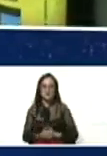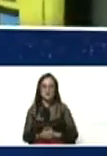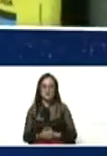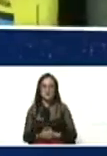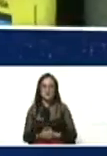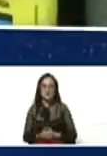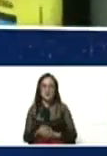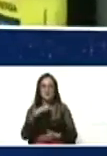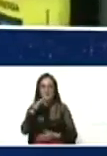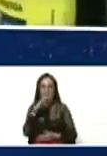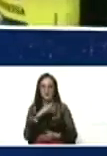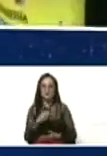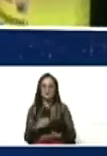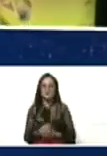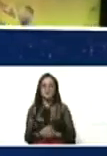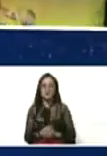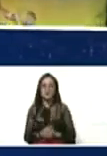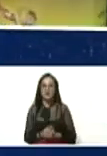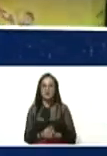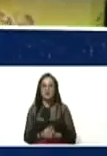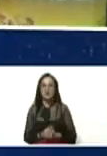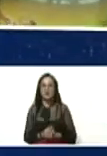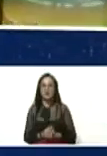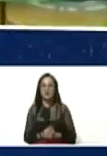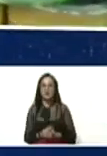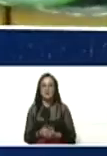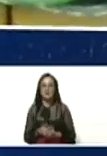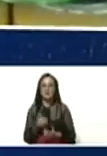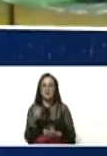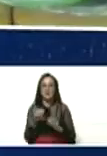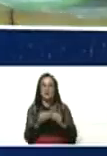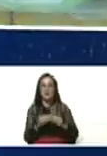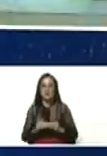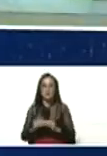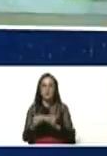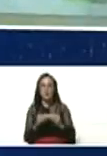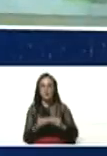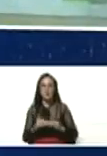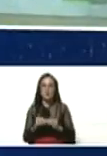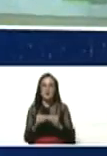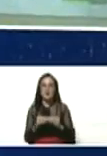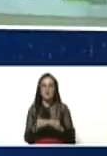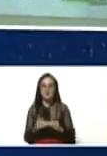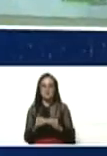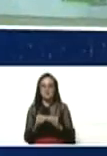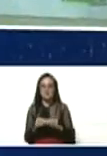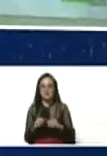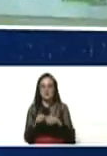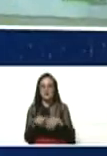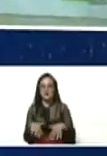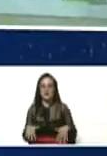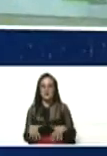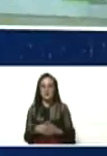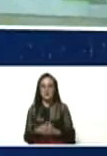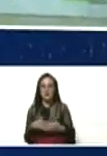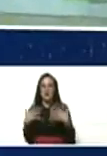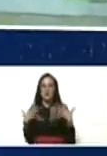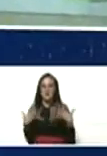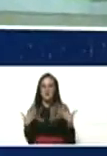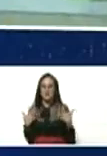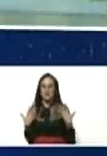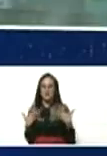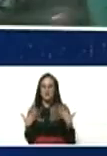docentes, padres, representantes. Acá, más allá de recuperar puntualmente la infraestructura, es la armonía,